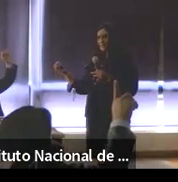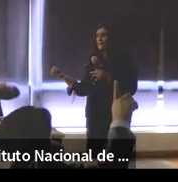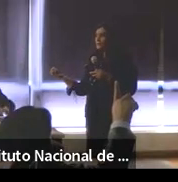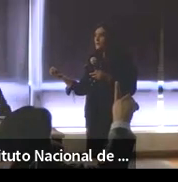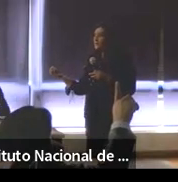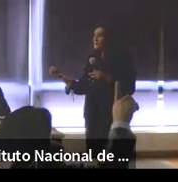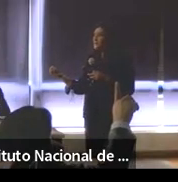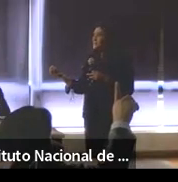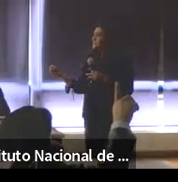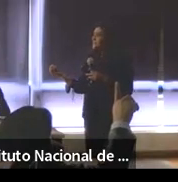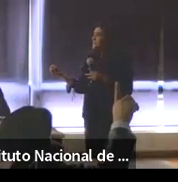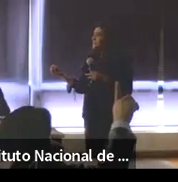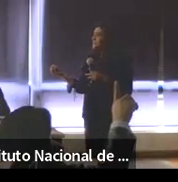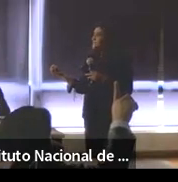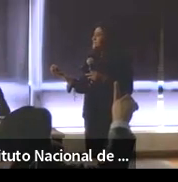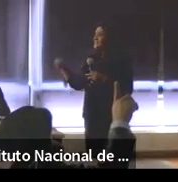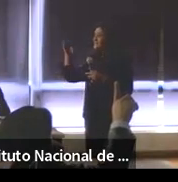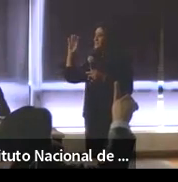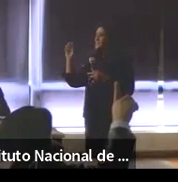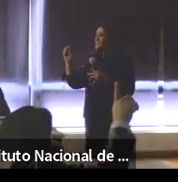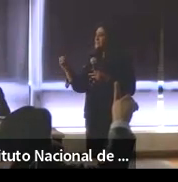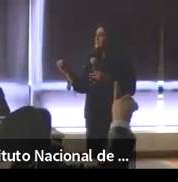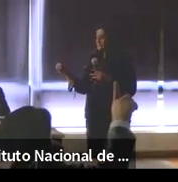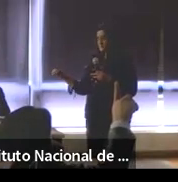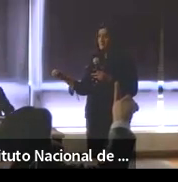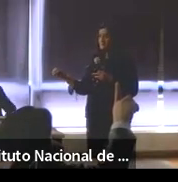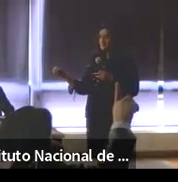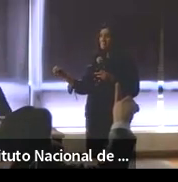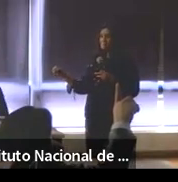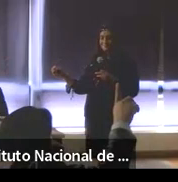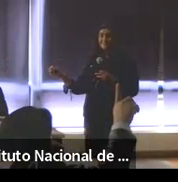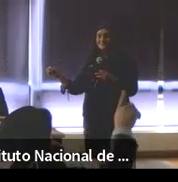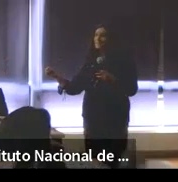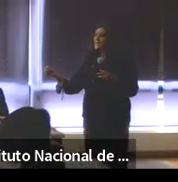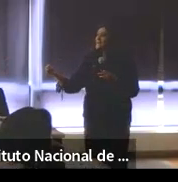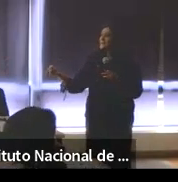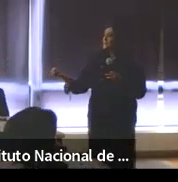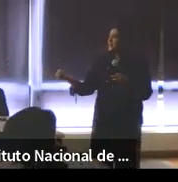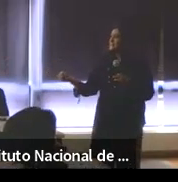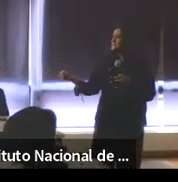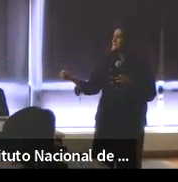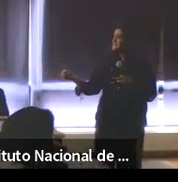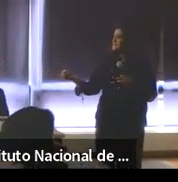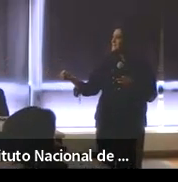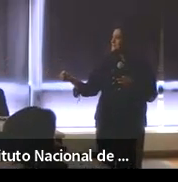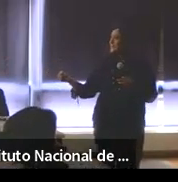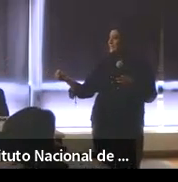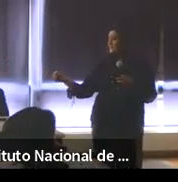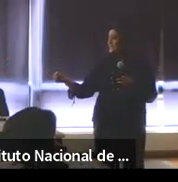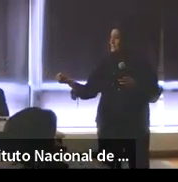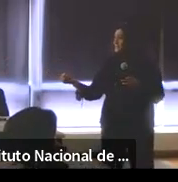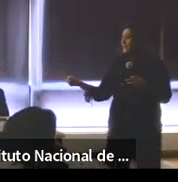ya tienen hijos adolescentes ya hasta pasaron qué tal esa prueba